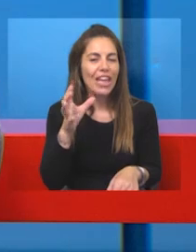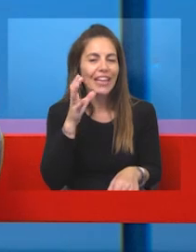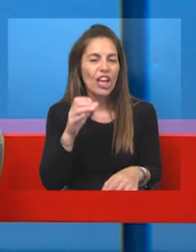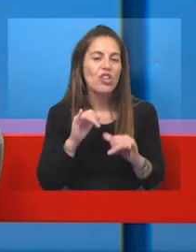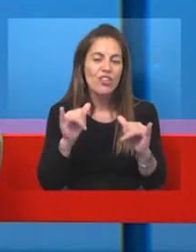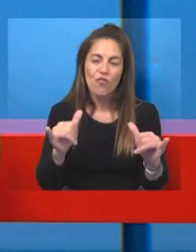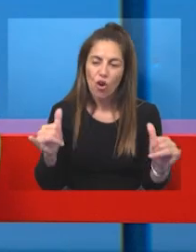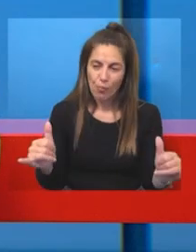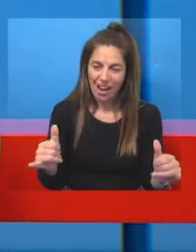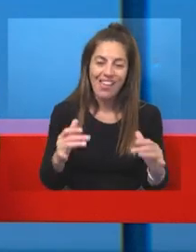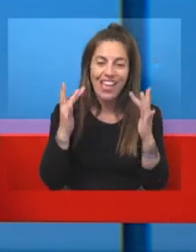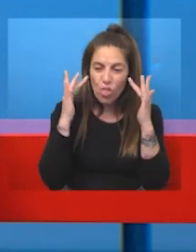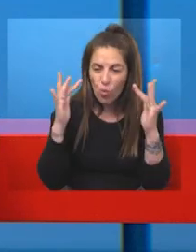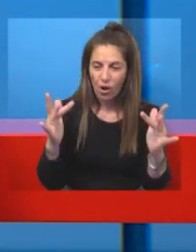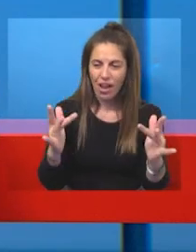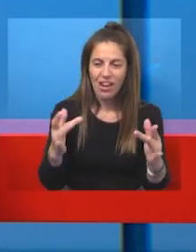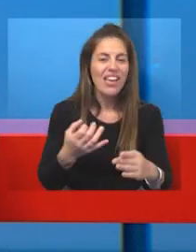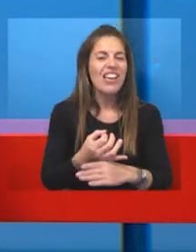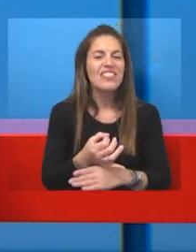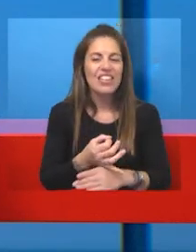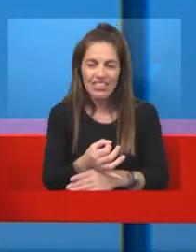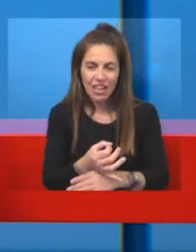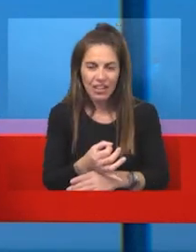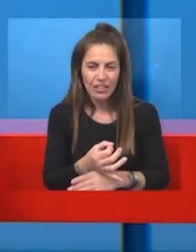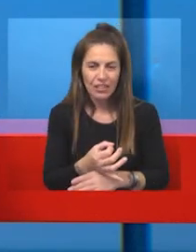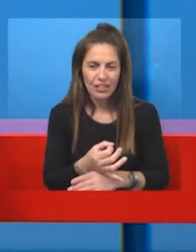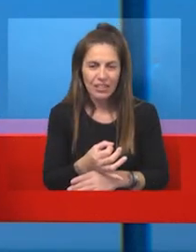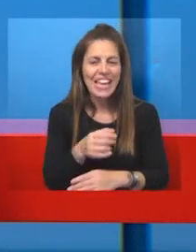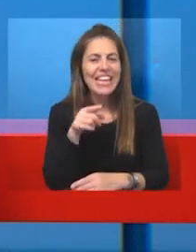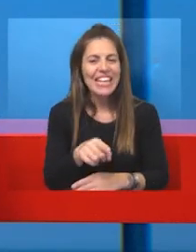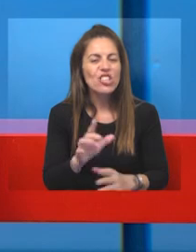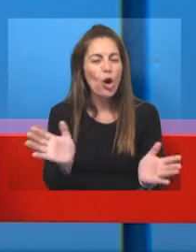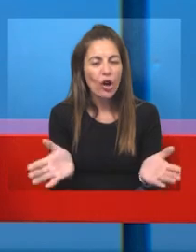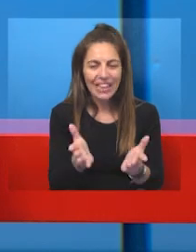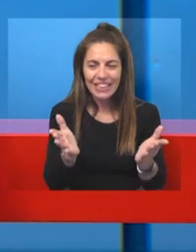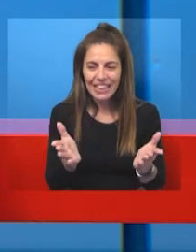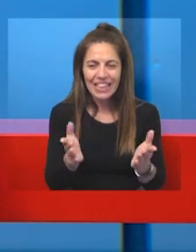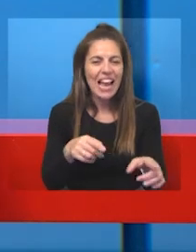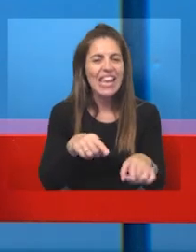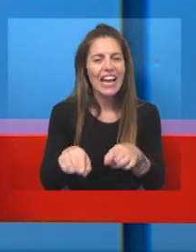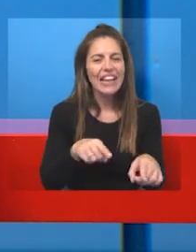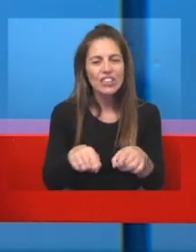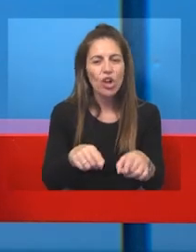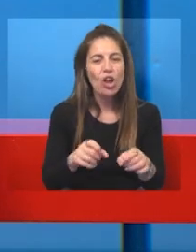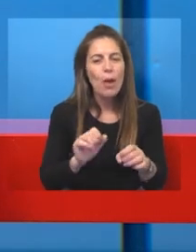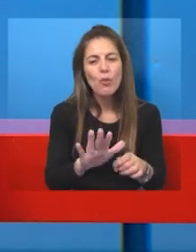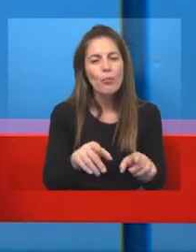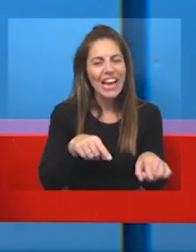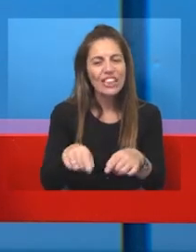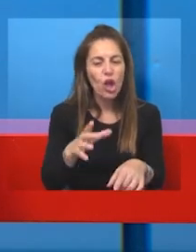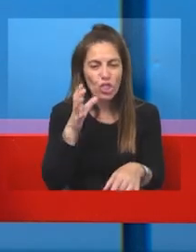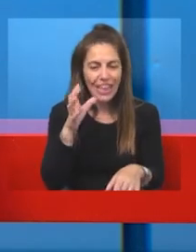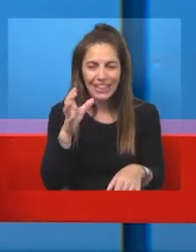informar educar y este eso genera la gestión del la propia gestión del